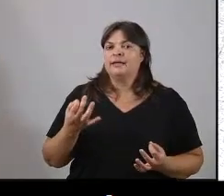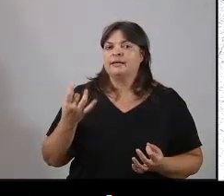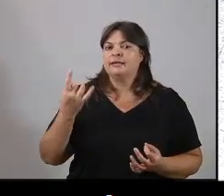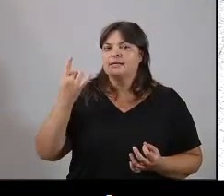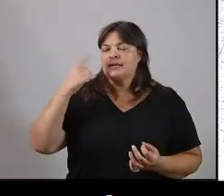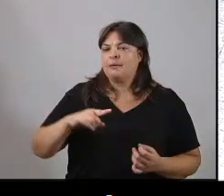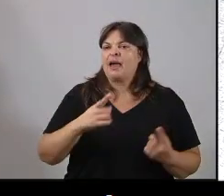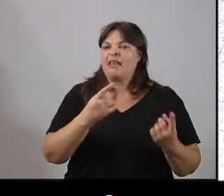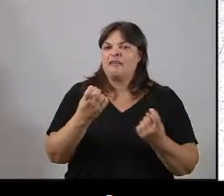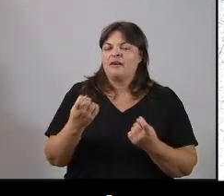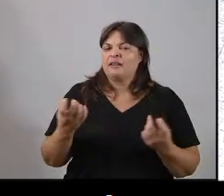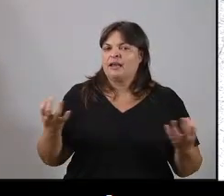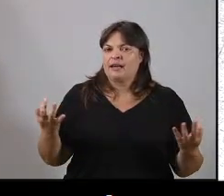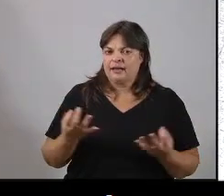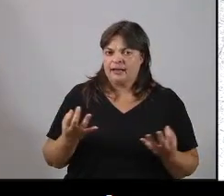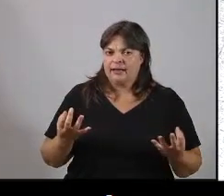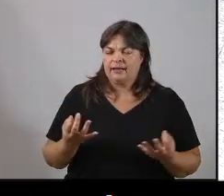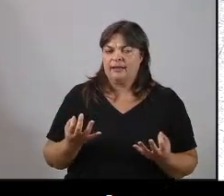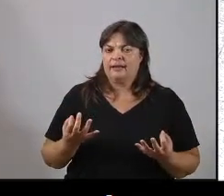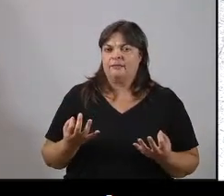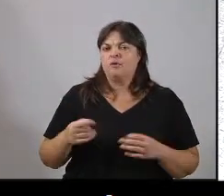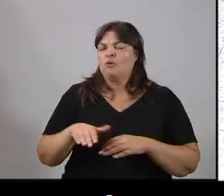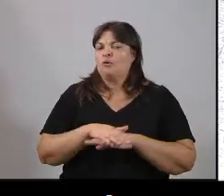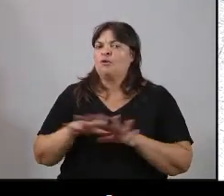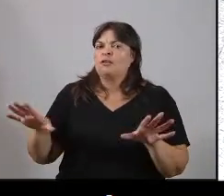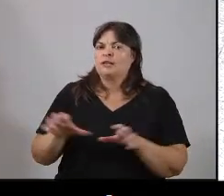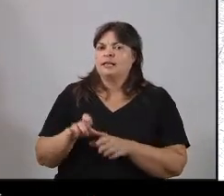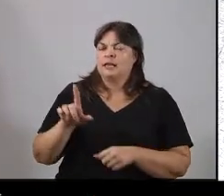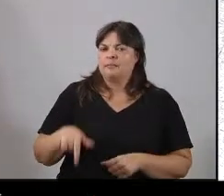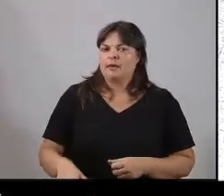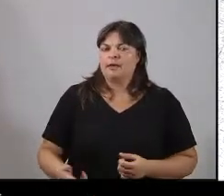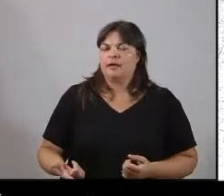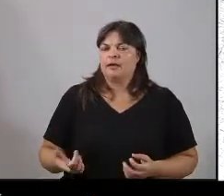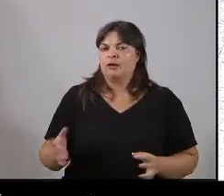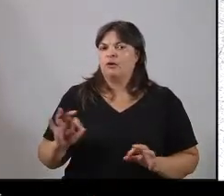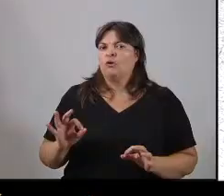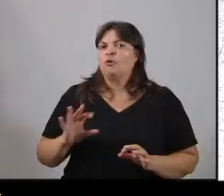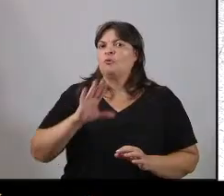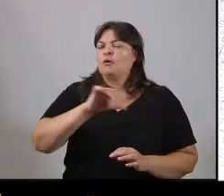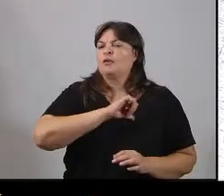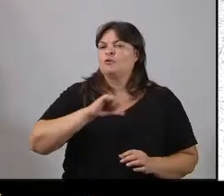hacen falta, pero todavía el Gobierno Central ni ha comunicado a las comunidades